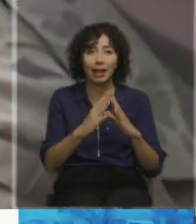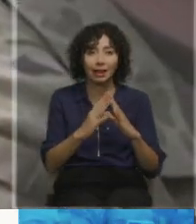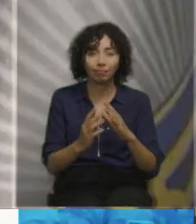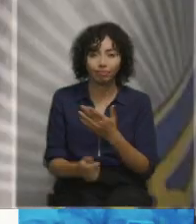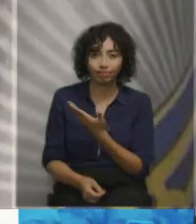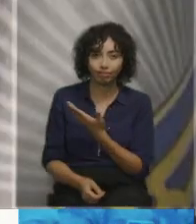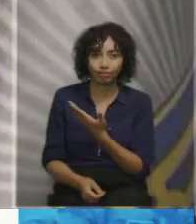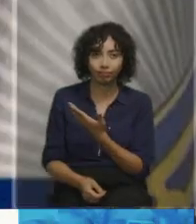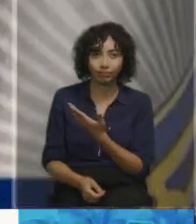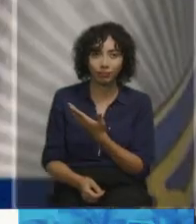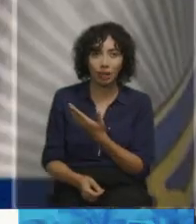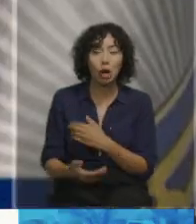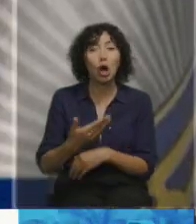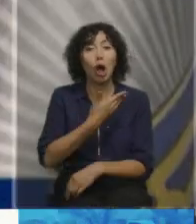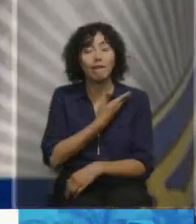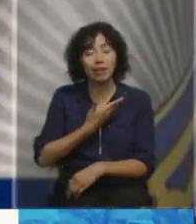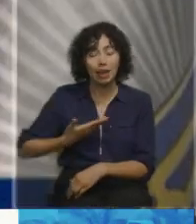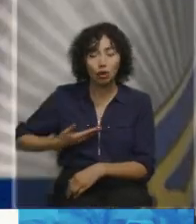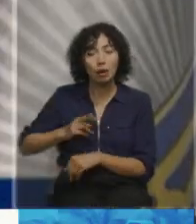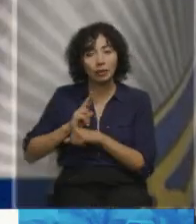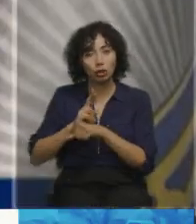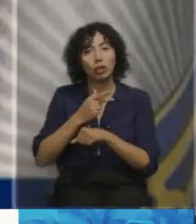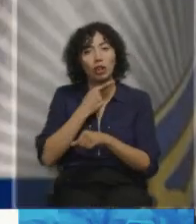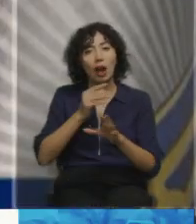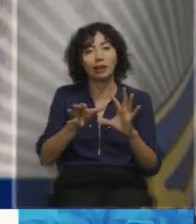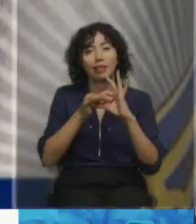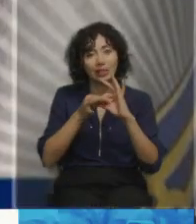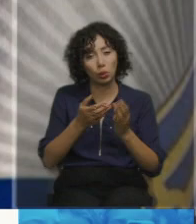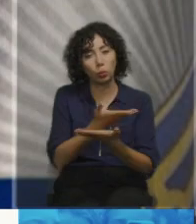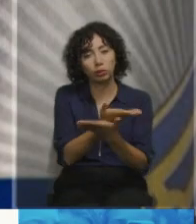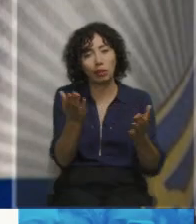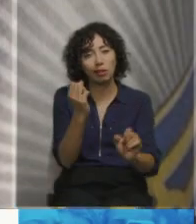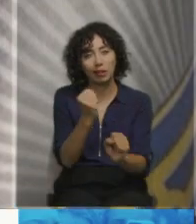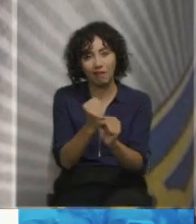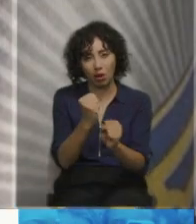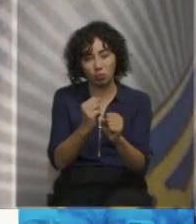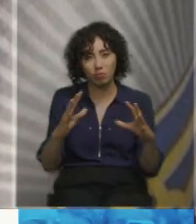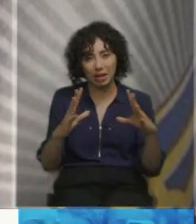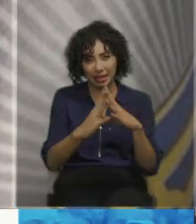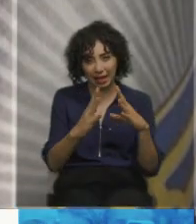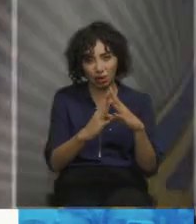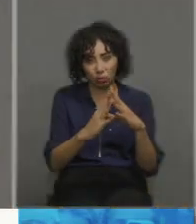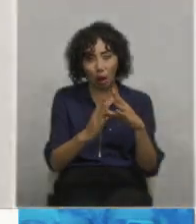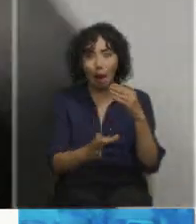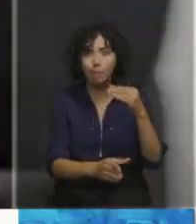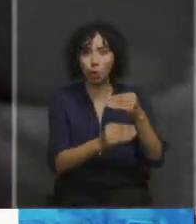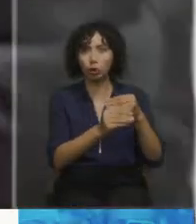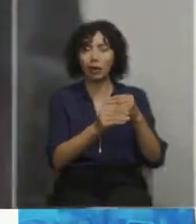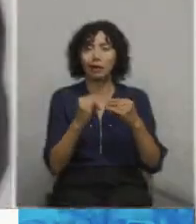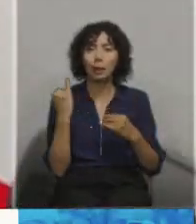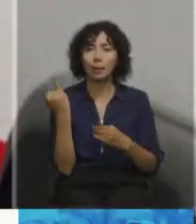En nombre del gobierno, quiero agradecerles por su trabajo militar y su contribución a nuestra independencia.